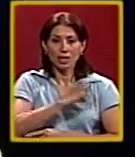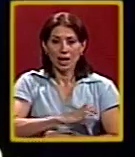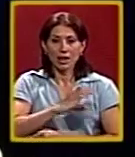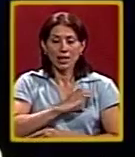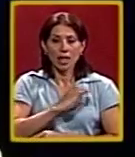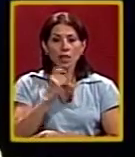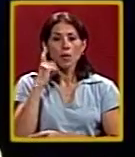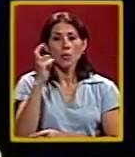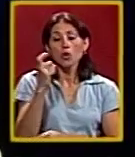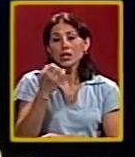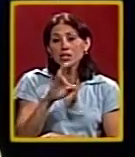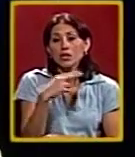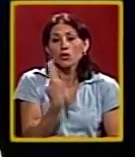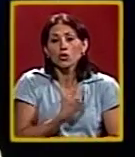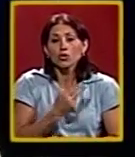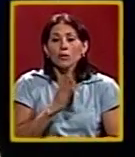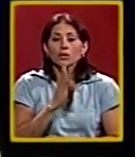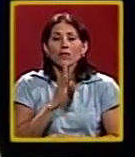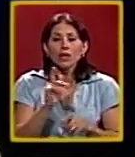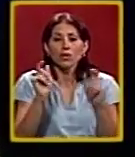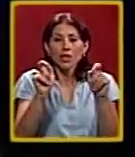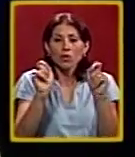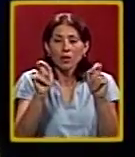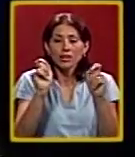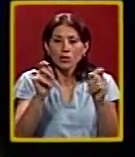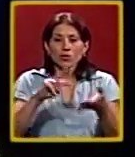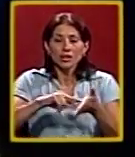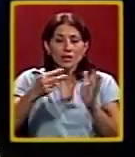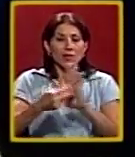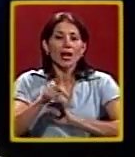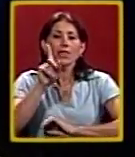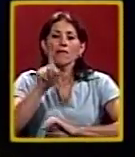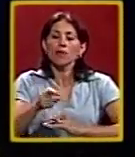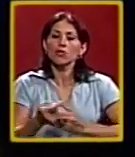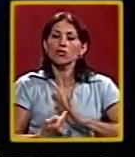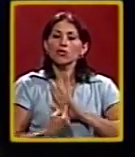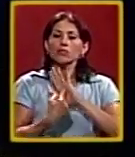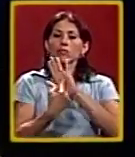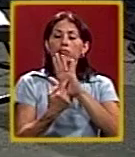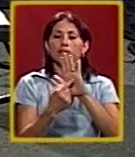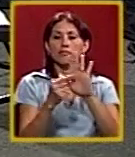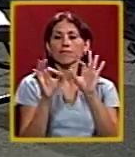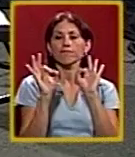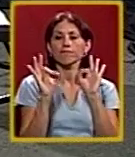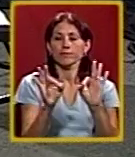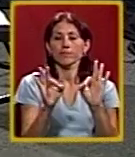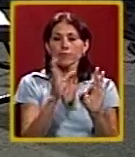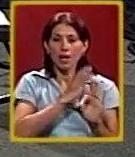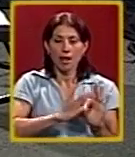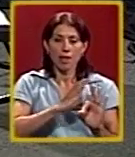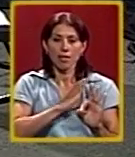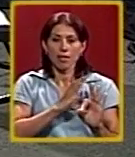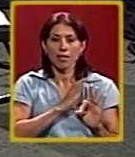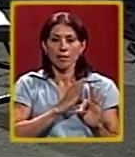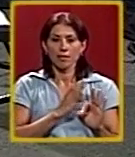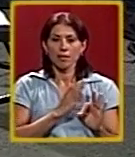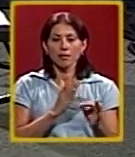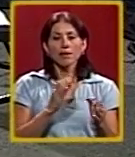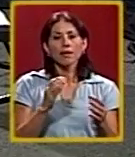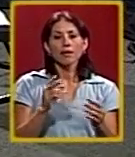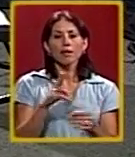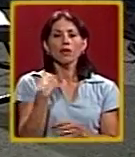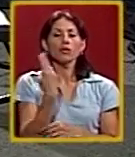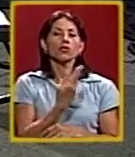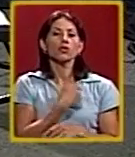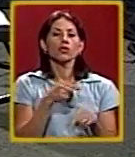si estábamos hablando de educación tenemos que dar la mejor manera, ¿verdad? Si estamos buscando calidad y eficiencia, ¿verdad?